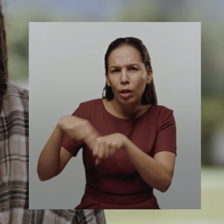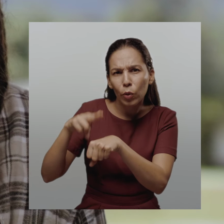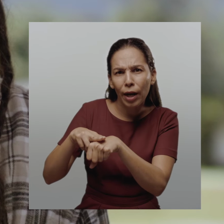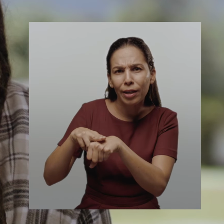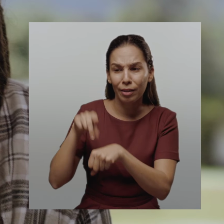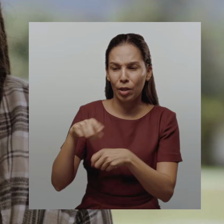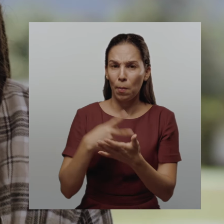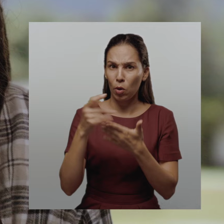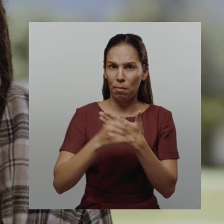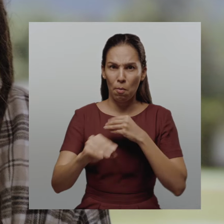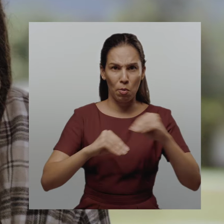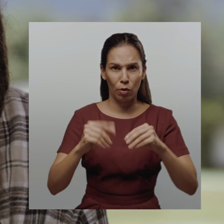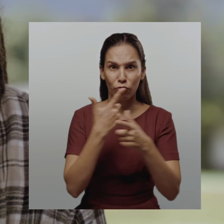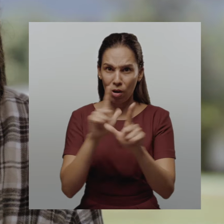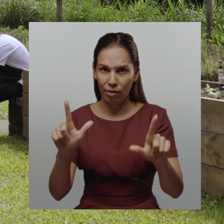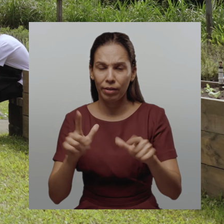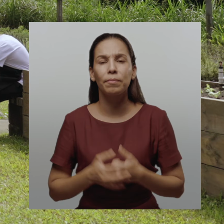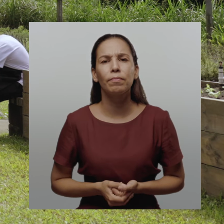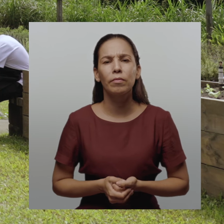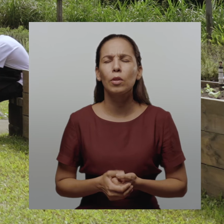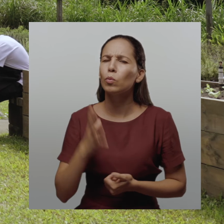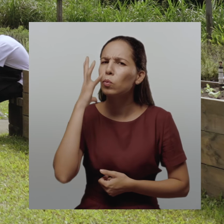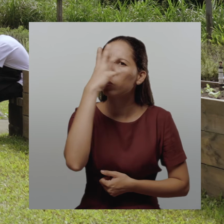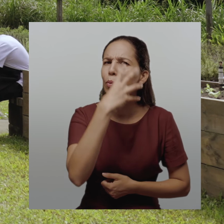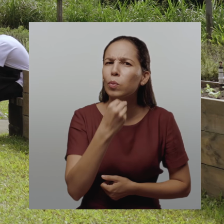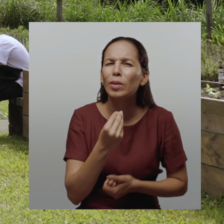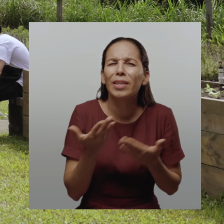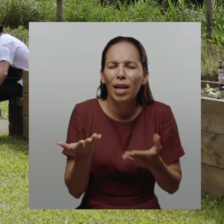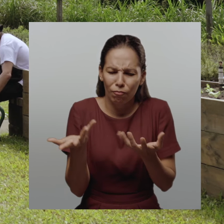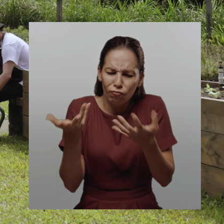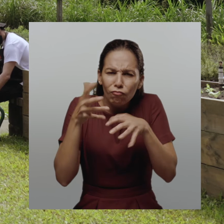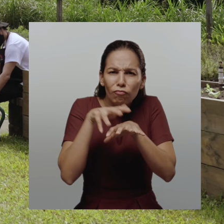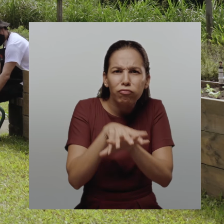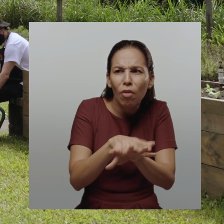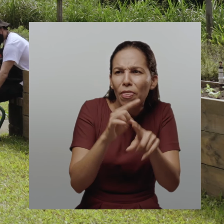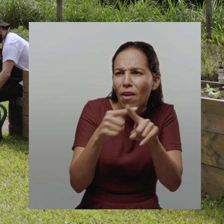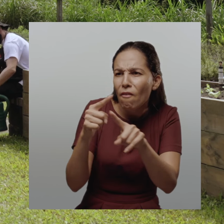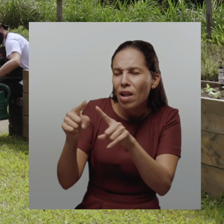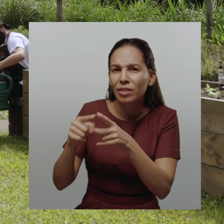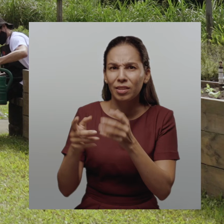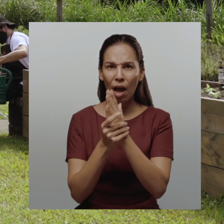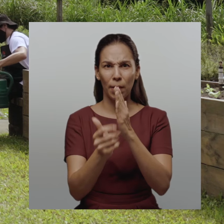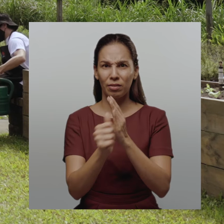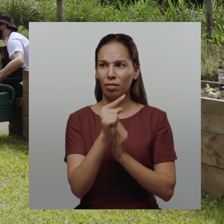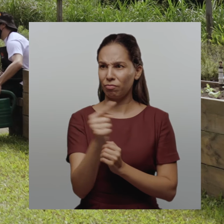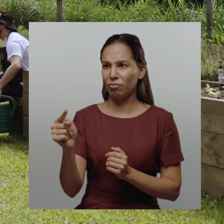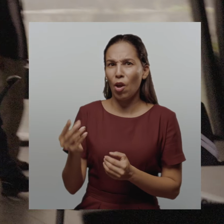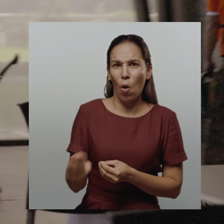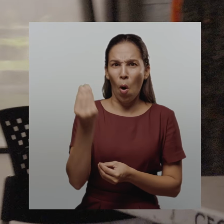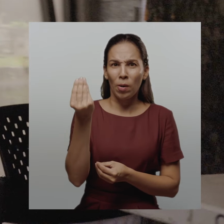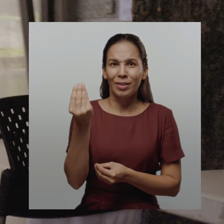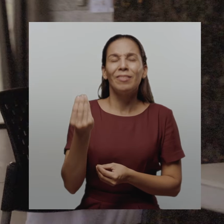de este programa, Moviéndonos con Libertad. Algo hermoso fue la inclusividad, ¿verdad?, de las diversas capacidades que tenían los